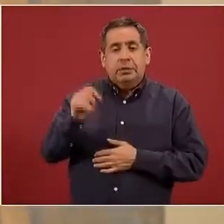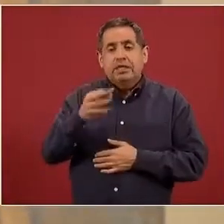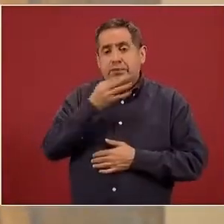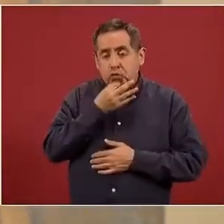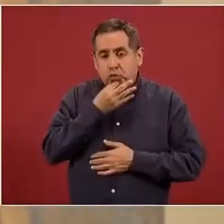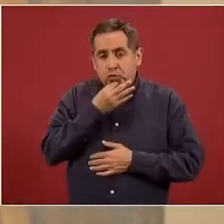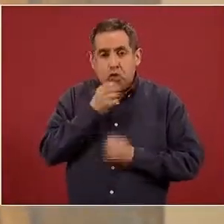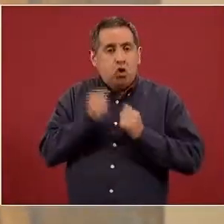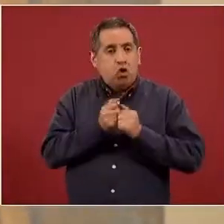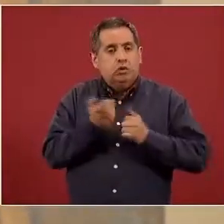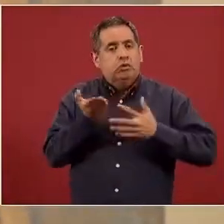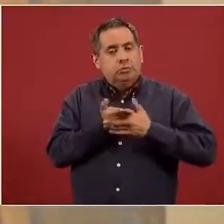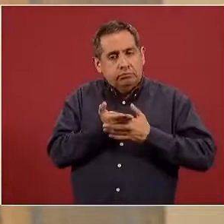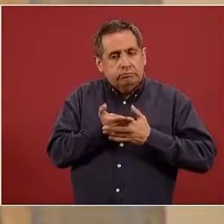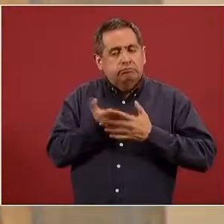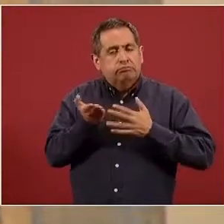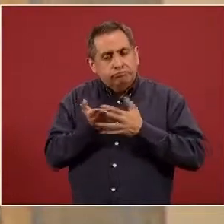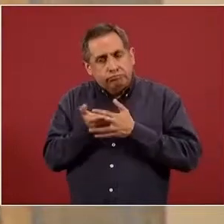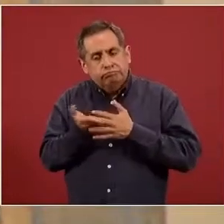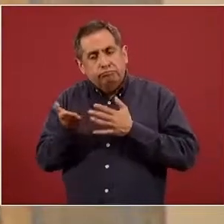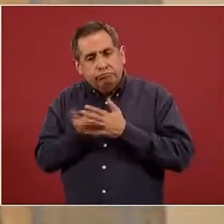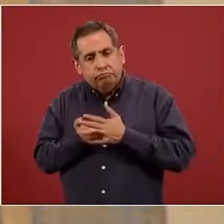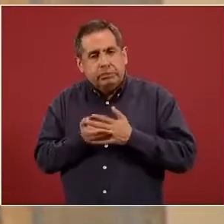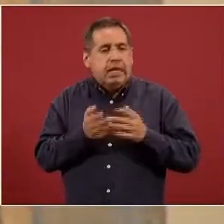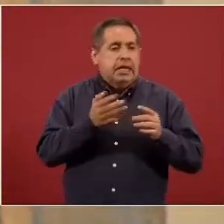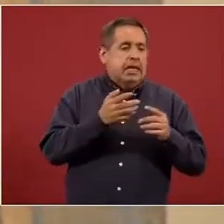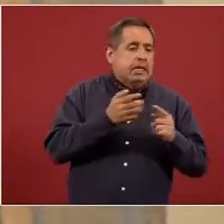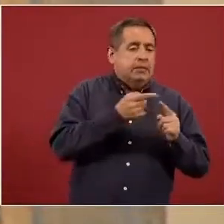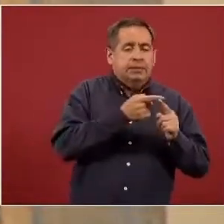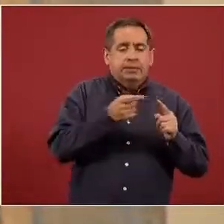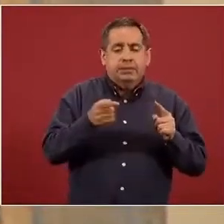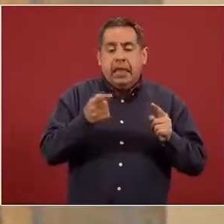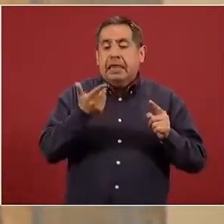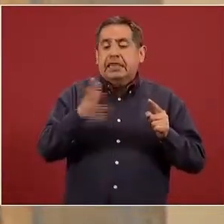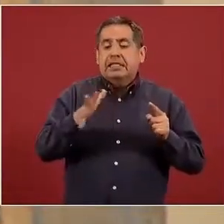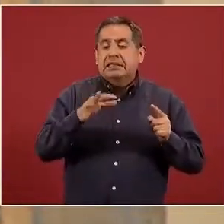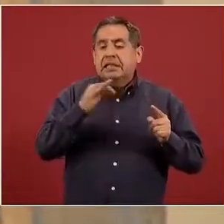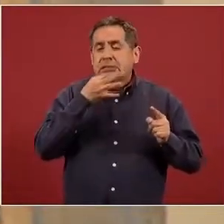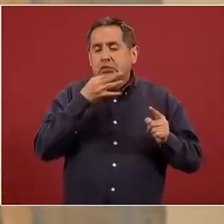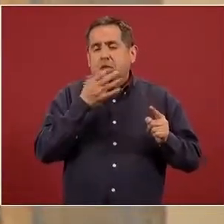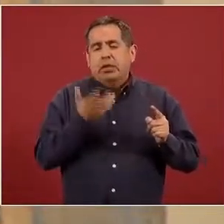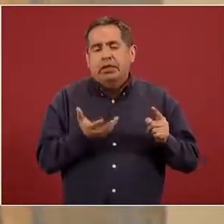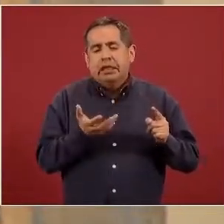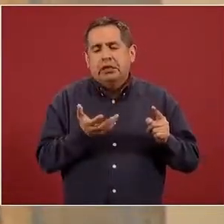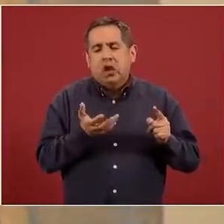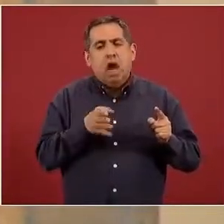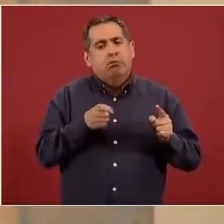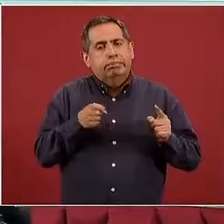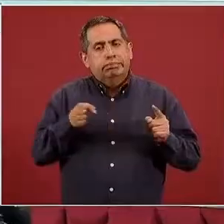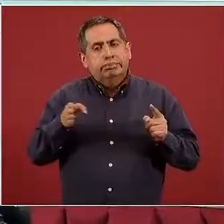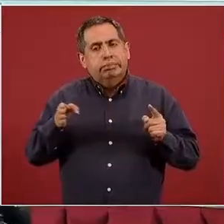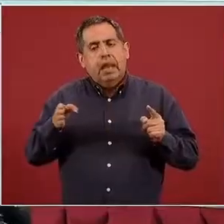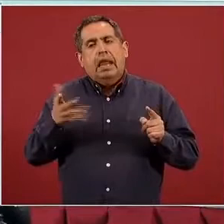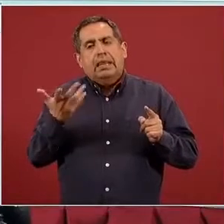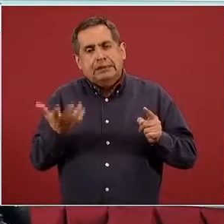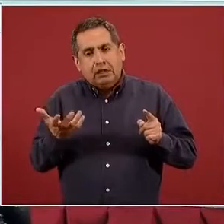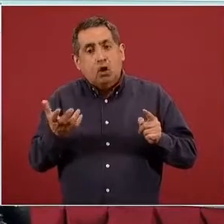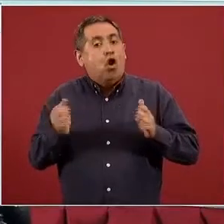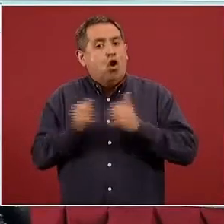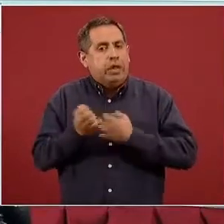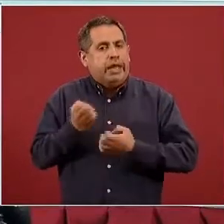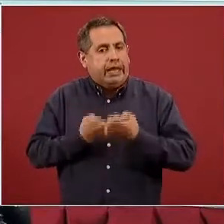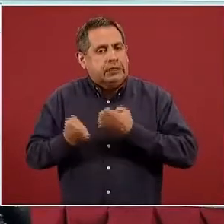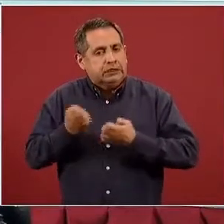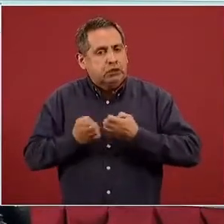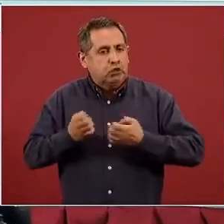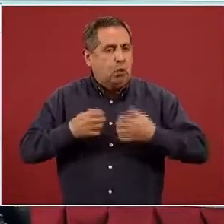con descansos, ¿no? Descansos de a lo mejor 10 a 15 minutos y que siempre se acompañe de una actividad física, ¿sale? Y